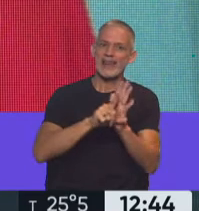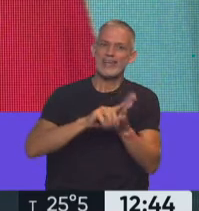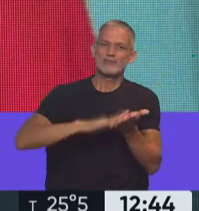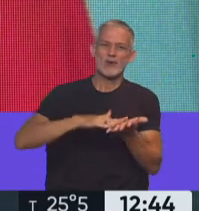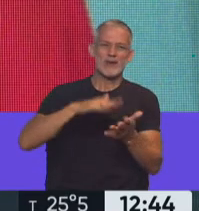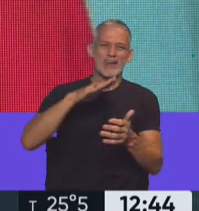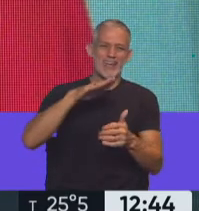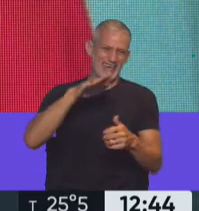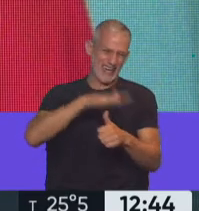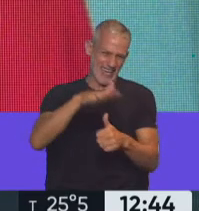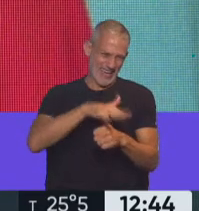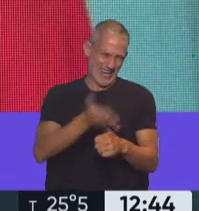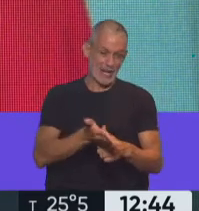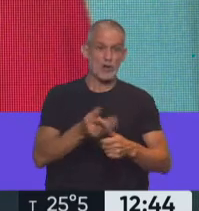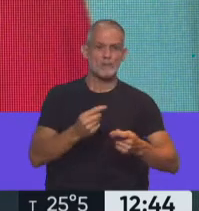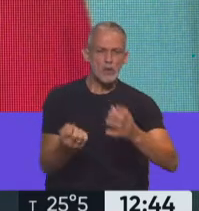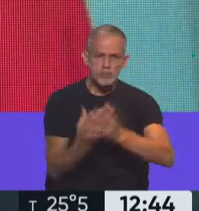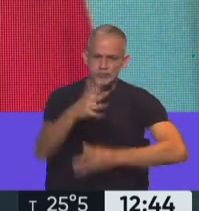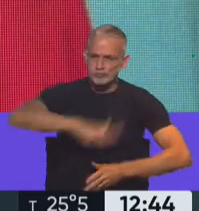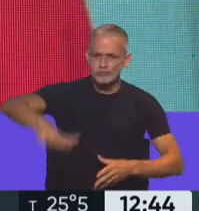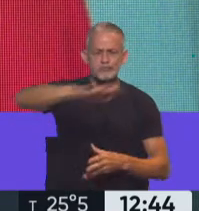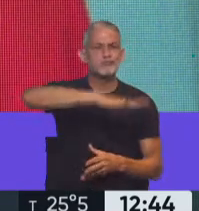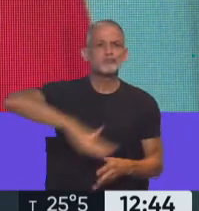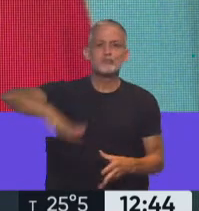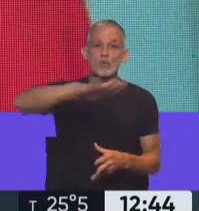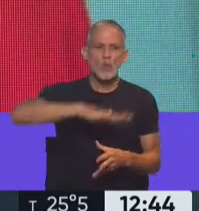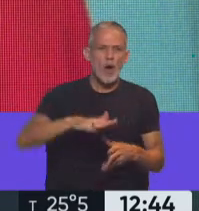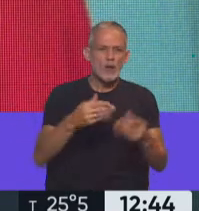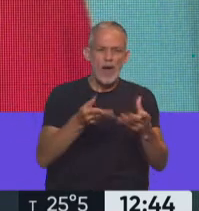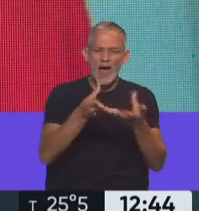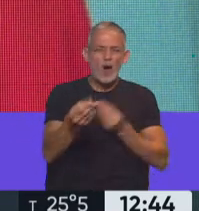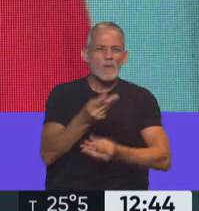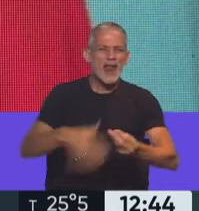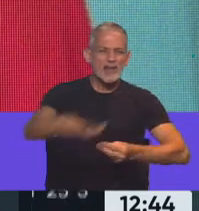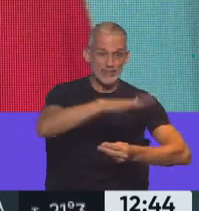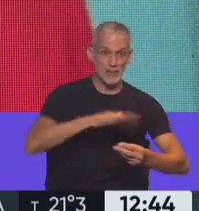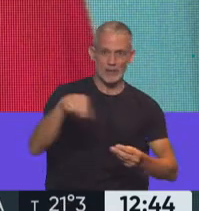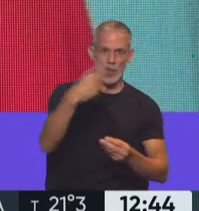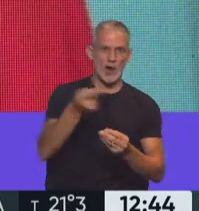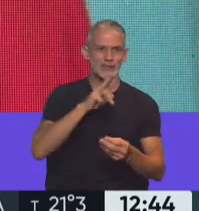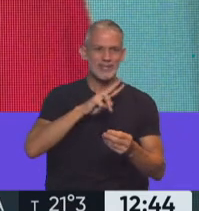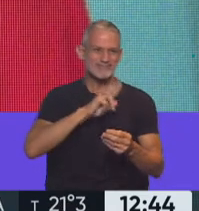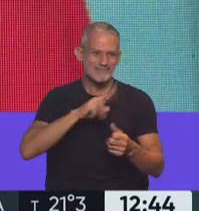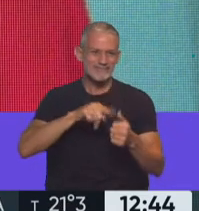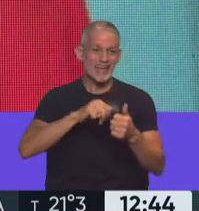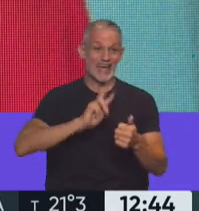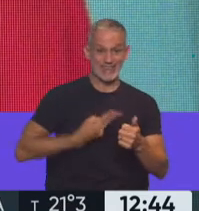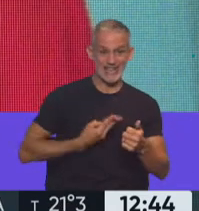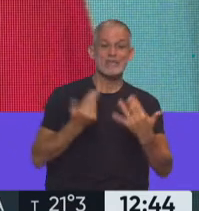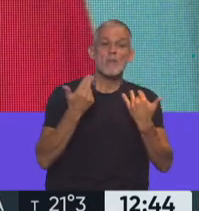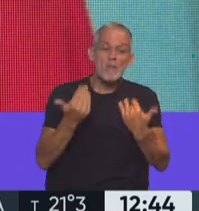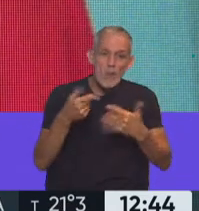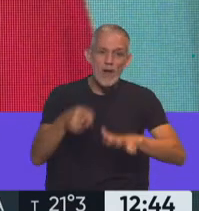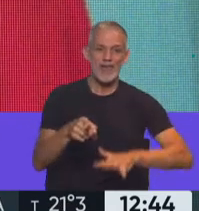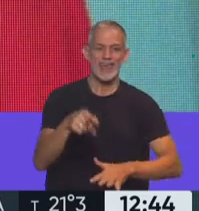creó un espacio o una cooperativa para que otras chicas trans también tuvieran la oportunidad una